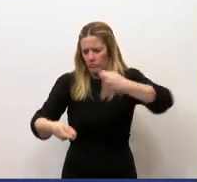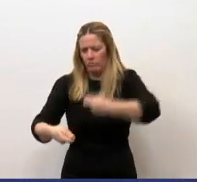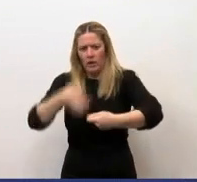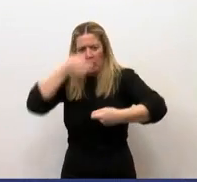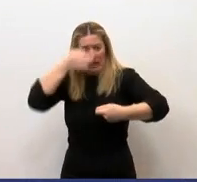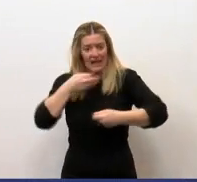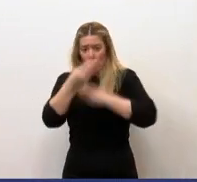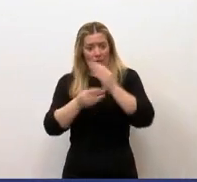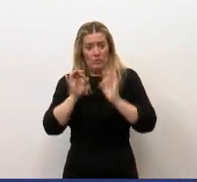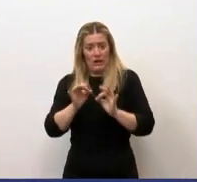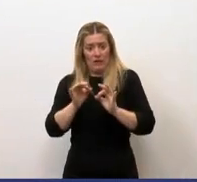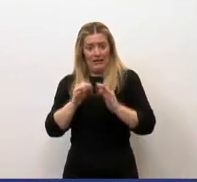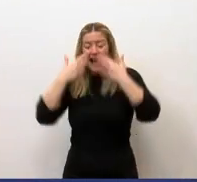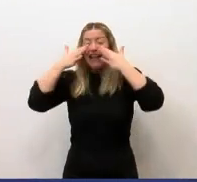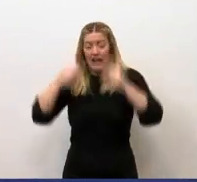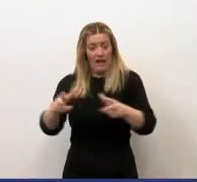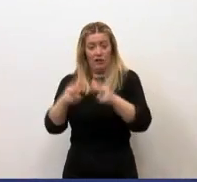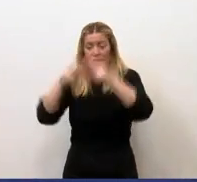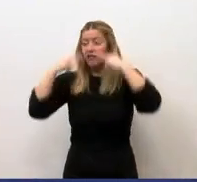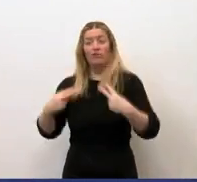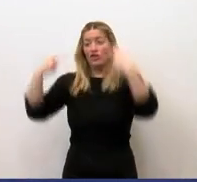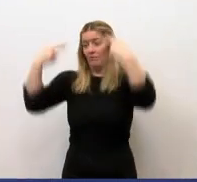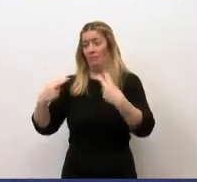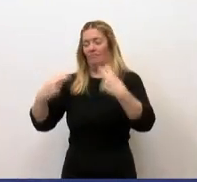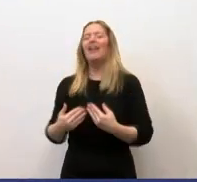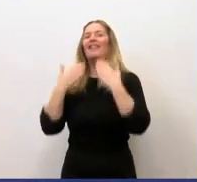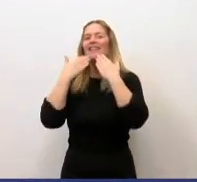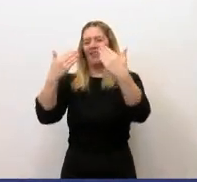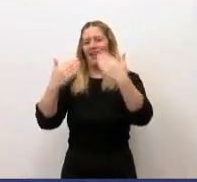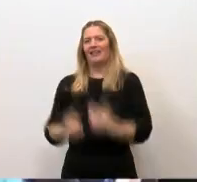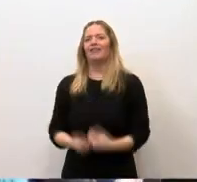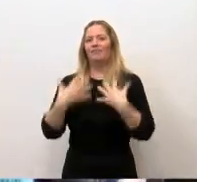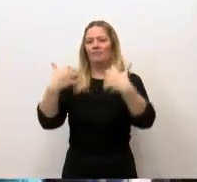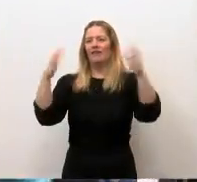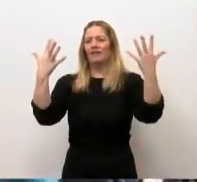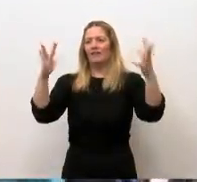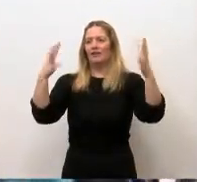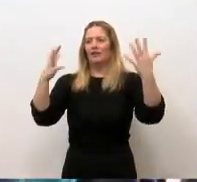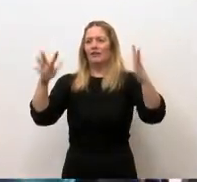visibilizar la realidad de la sociedad. Gracias. Gracias.